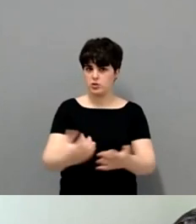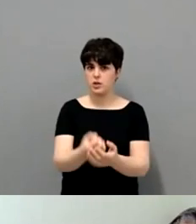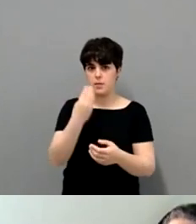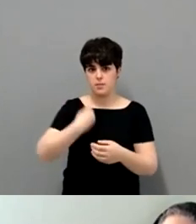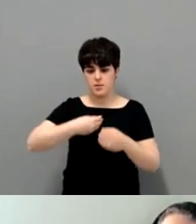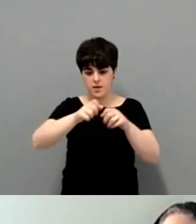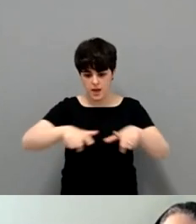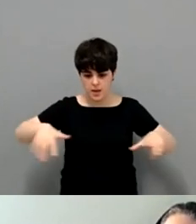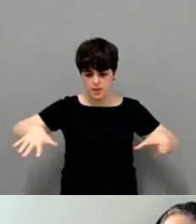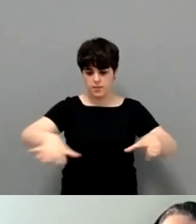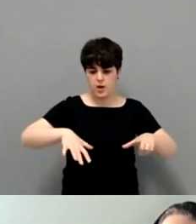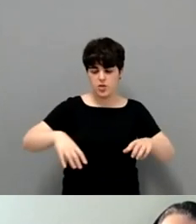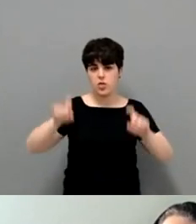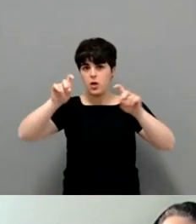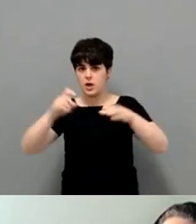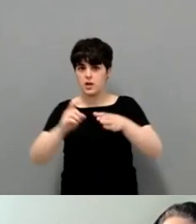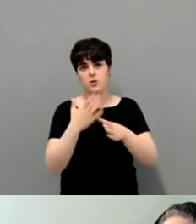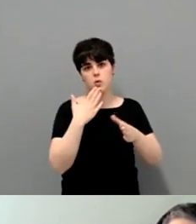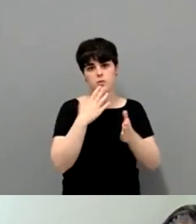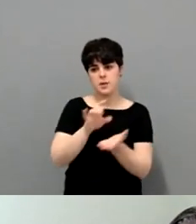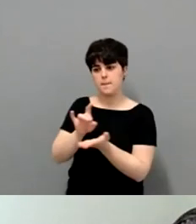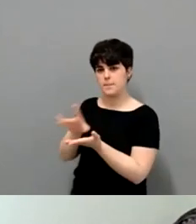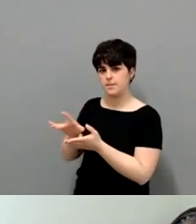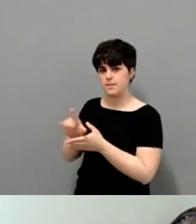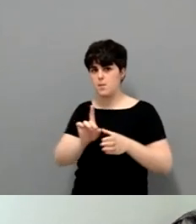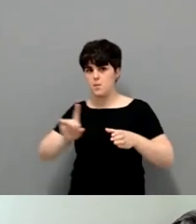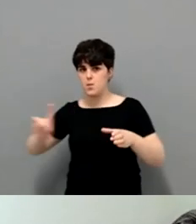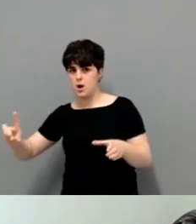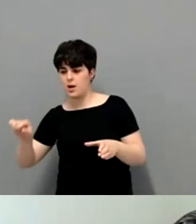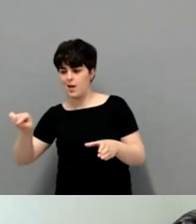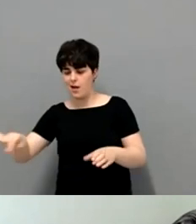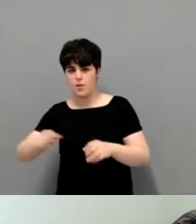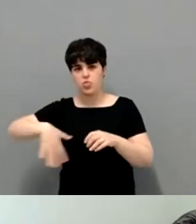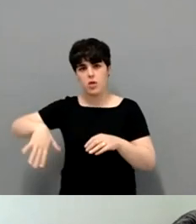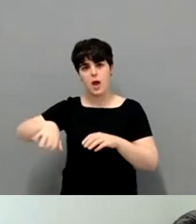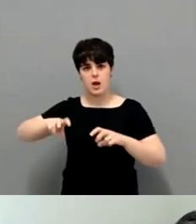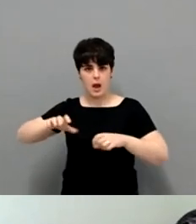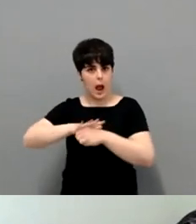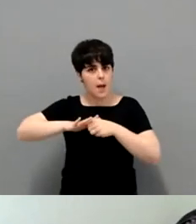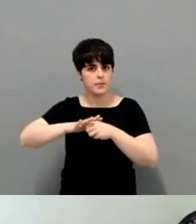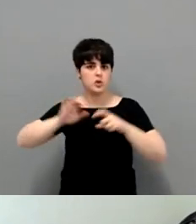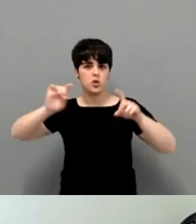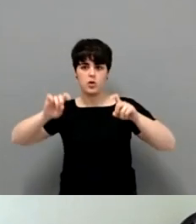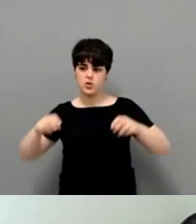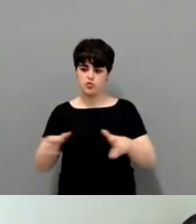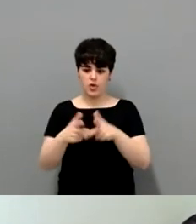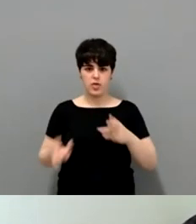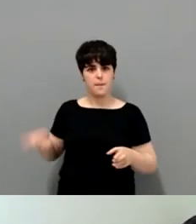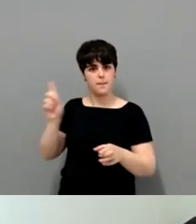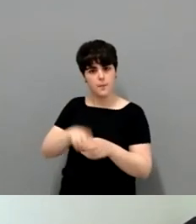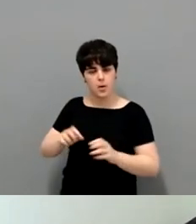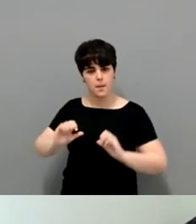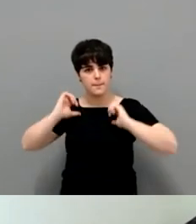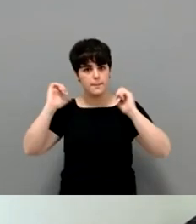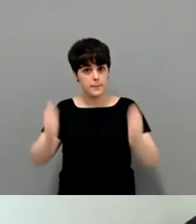espacio educativo, que es donde puedes empezar a incluirte en sociedad, pues,